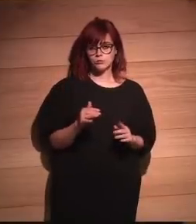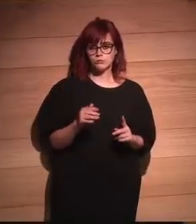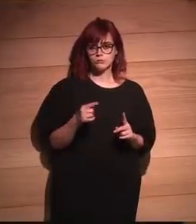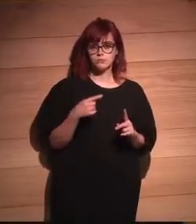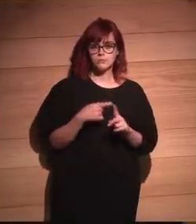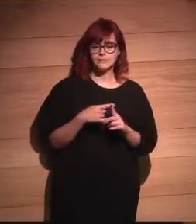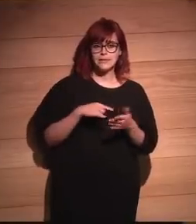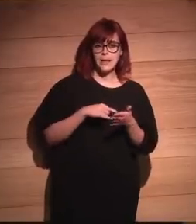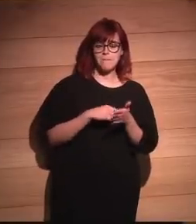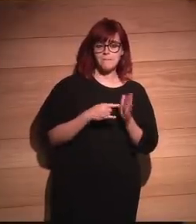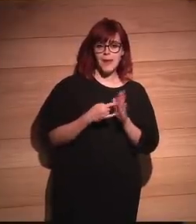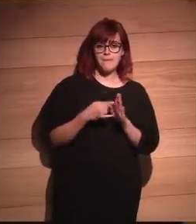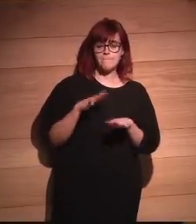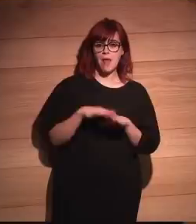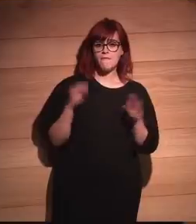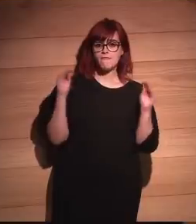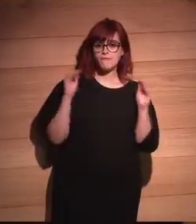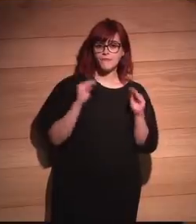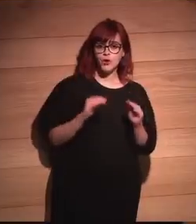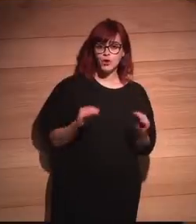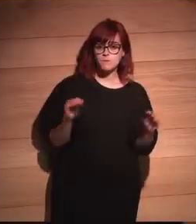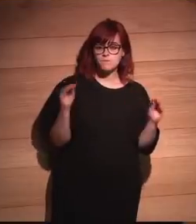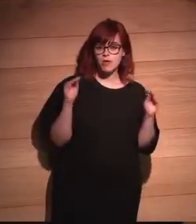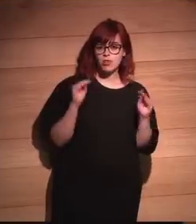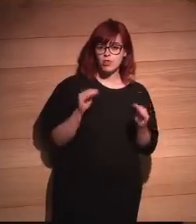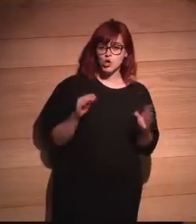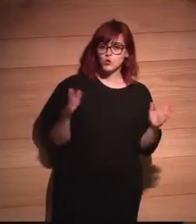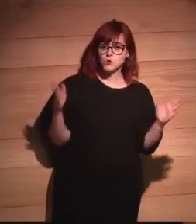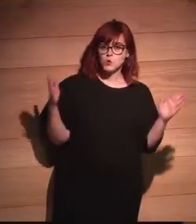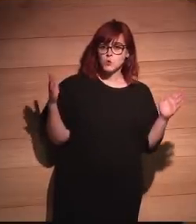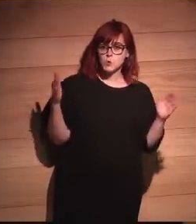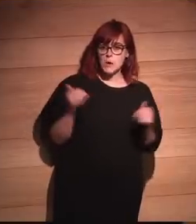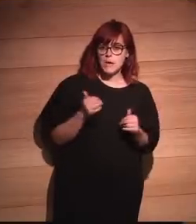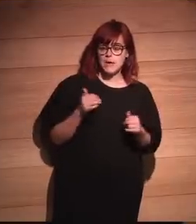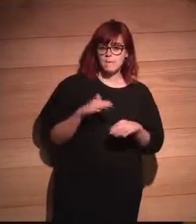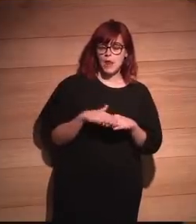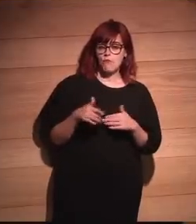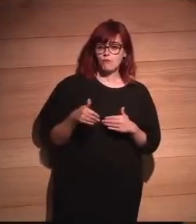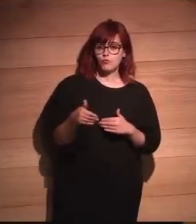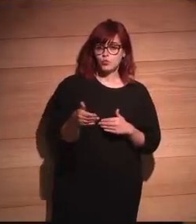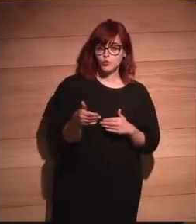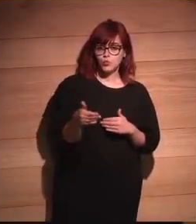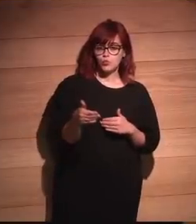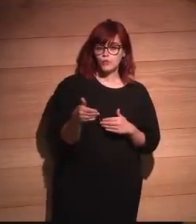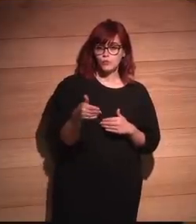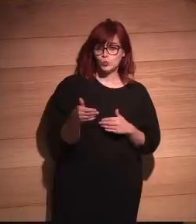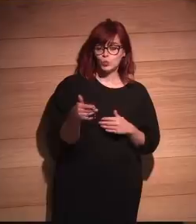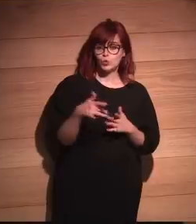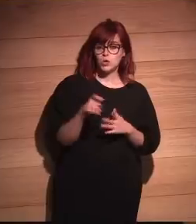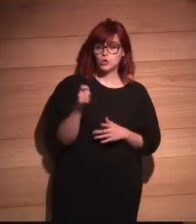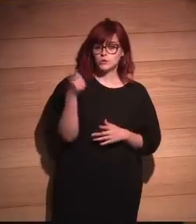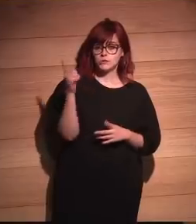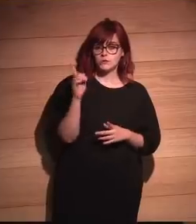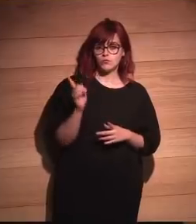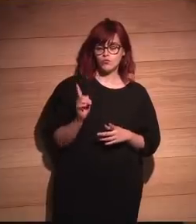la formación de los recursos humanos que deben abordar este futuro, pues no va a pasar. Ya la